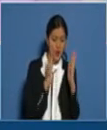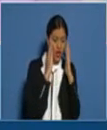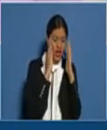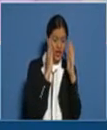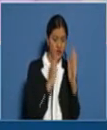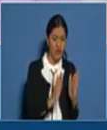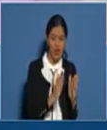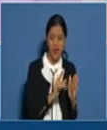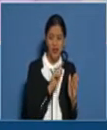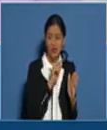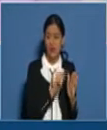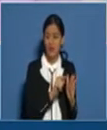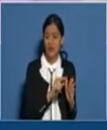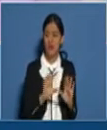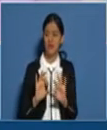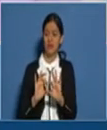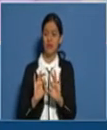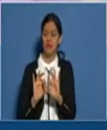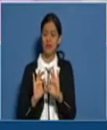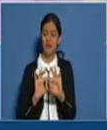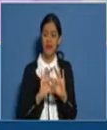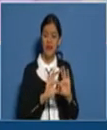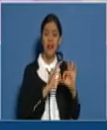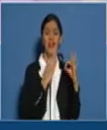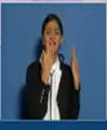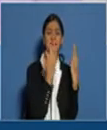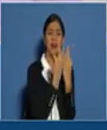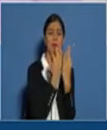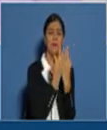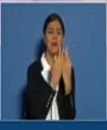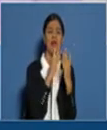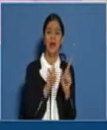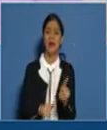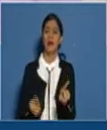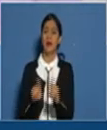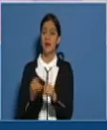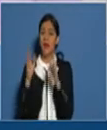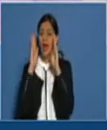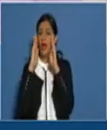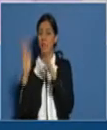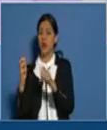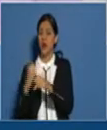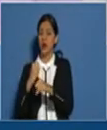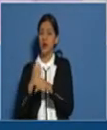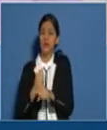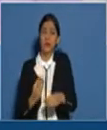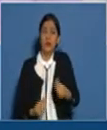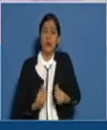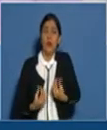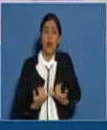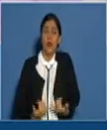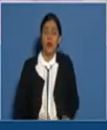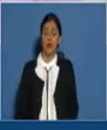la familia y el trabajo. Me imagino que debe ser muy complejo en estos momentos.